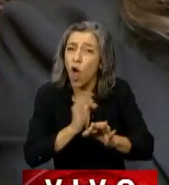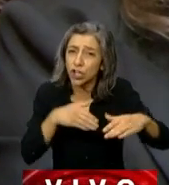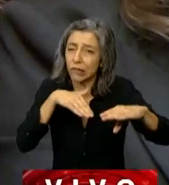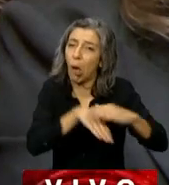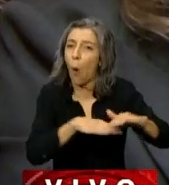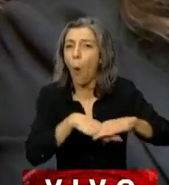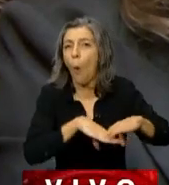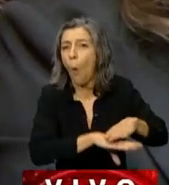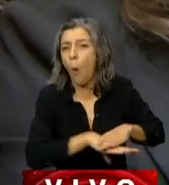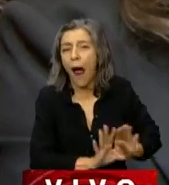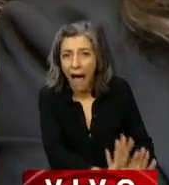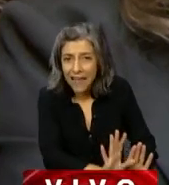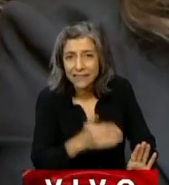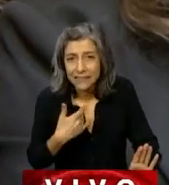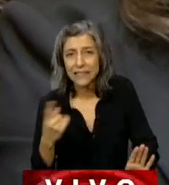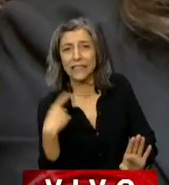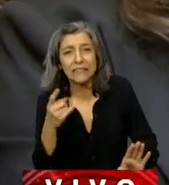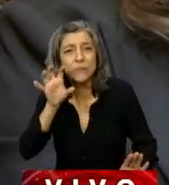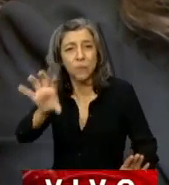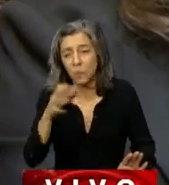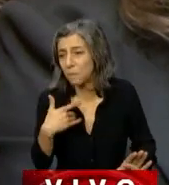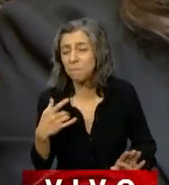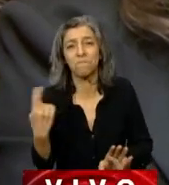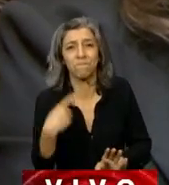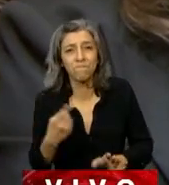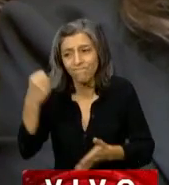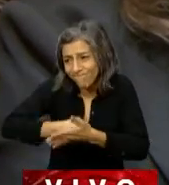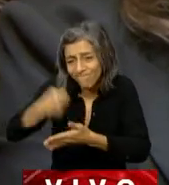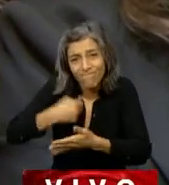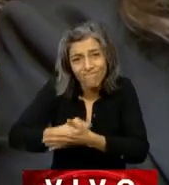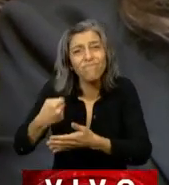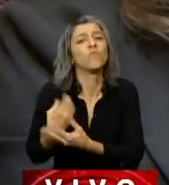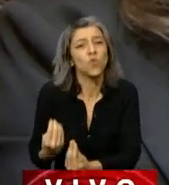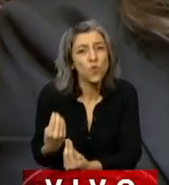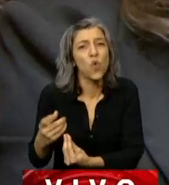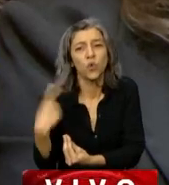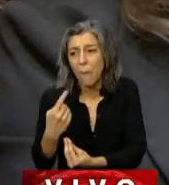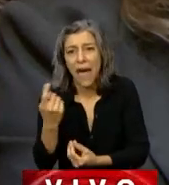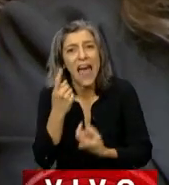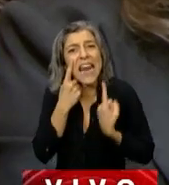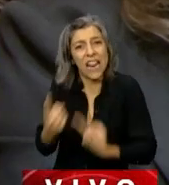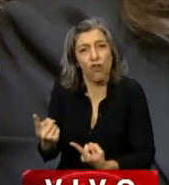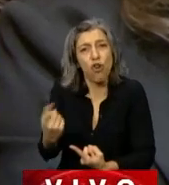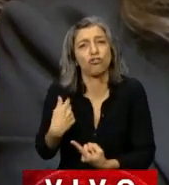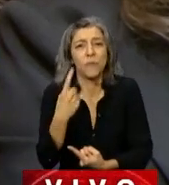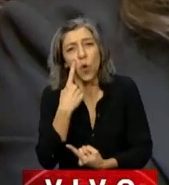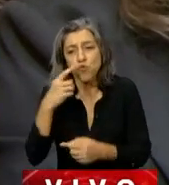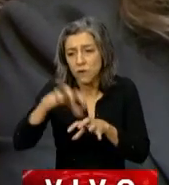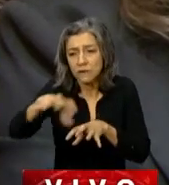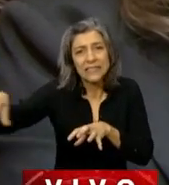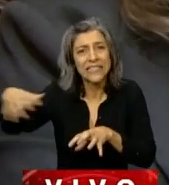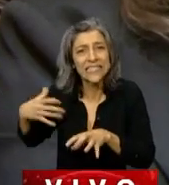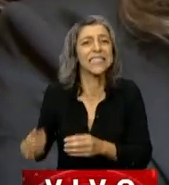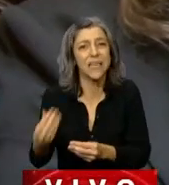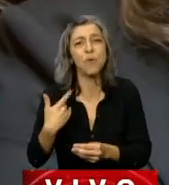provincia de Jujuy estamos luchando contra el cambio climático a través de un proceso de reconocimiento a todos los municipios por el